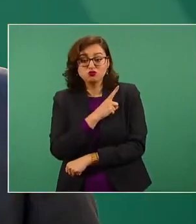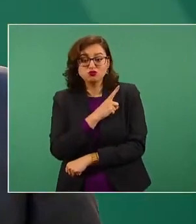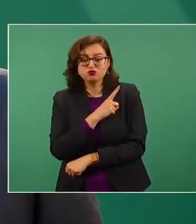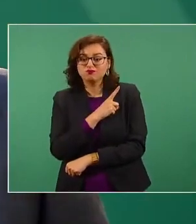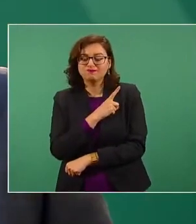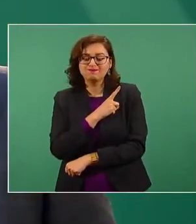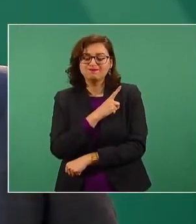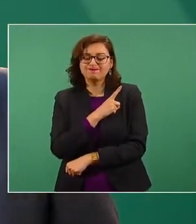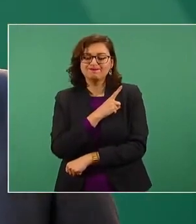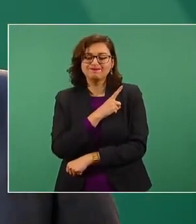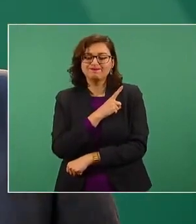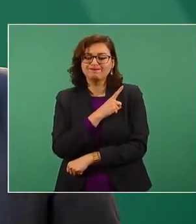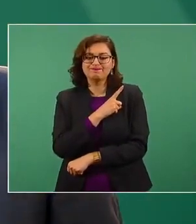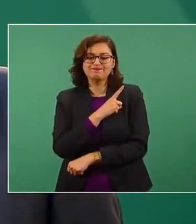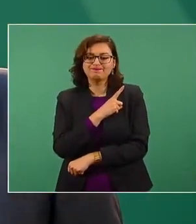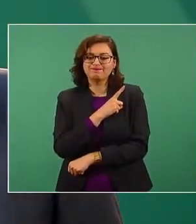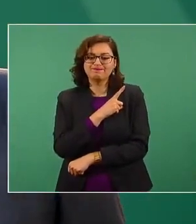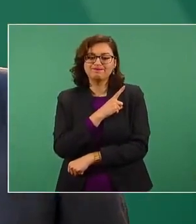fueron